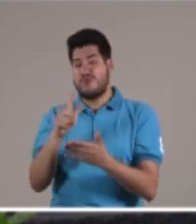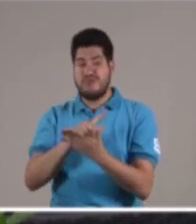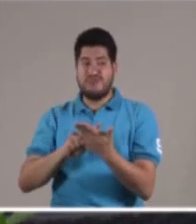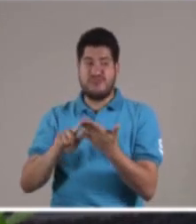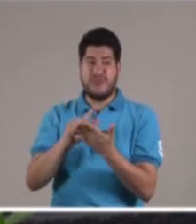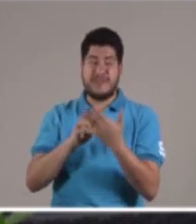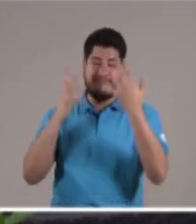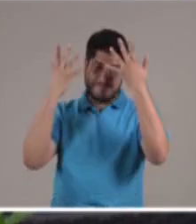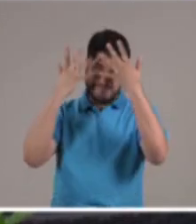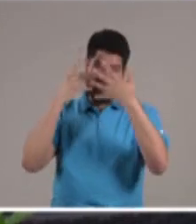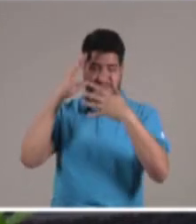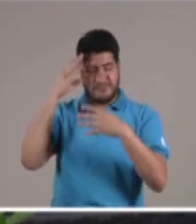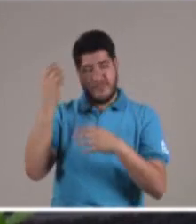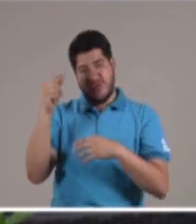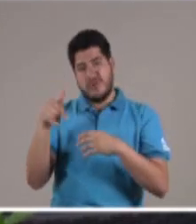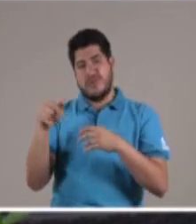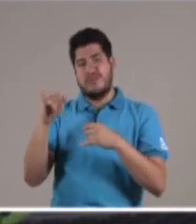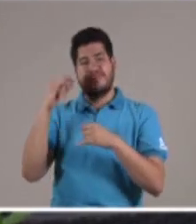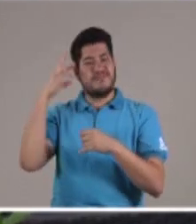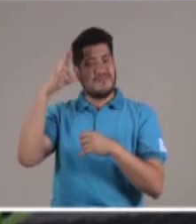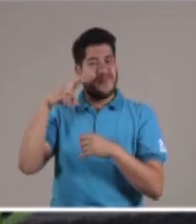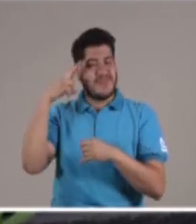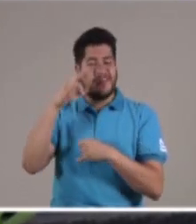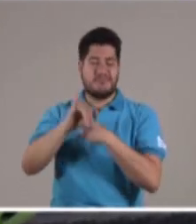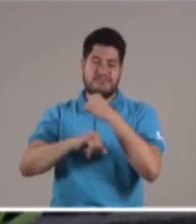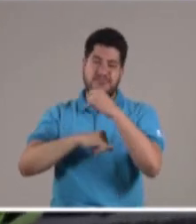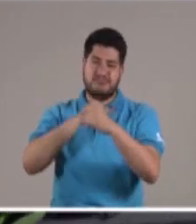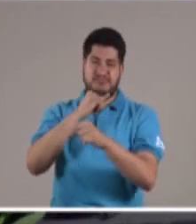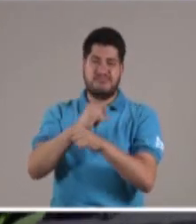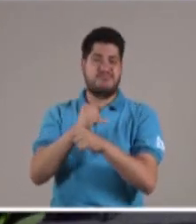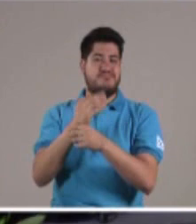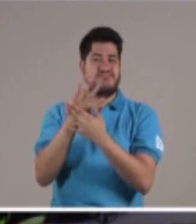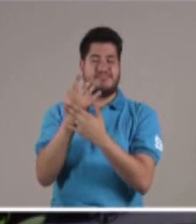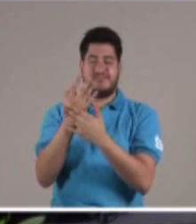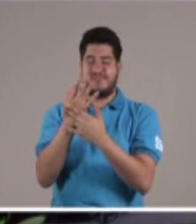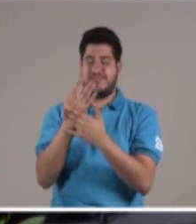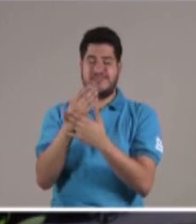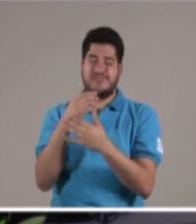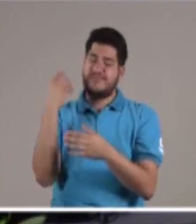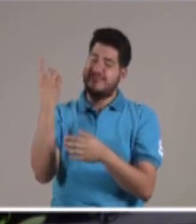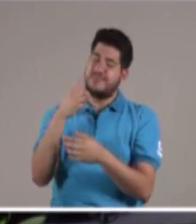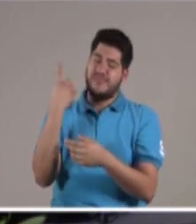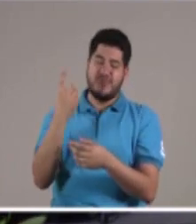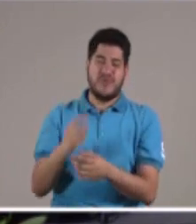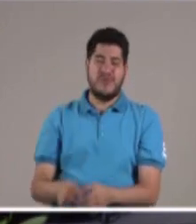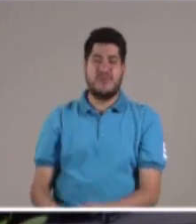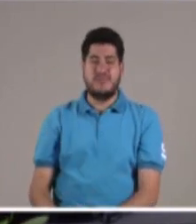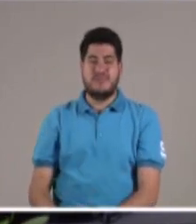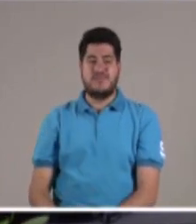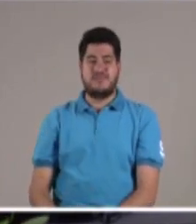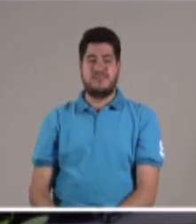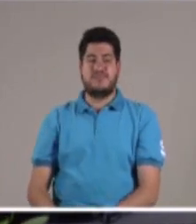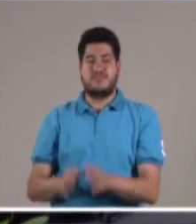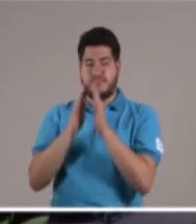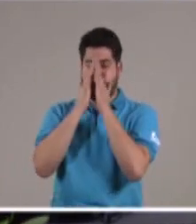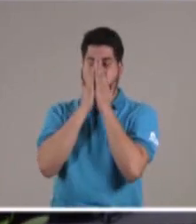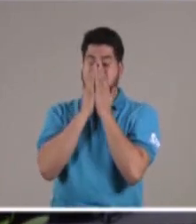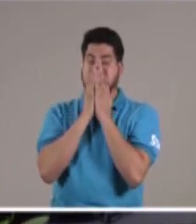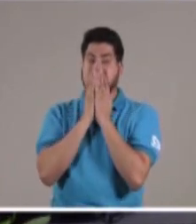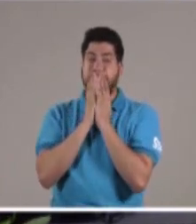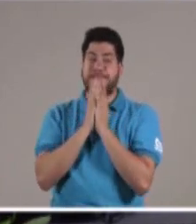porque ahora con la tecnología hermano televisión radio revistas redes